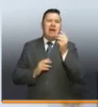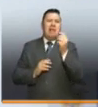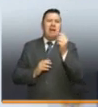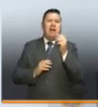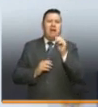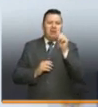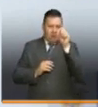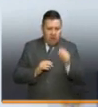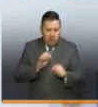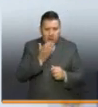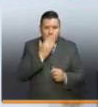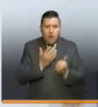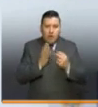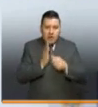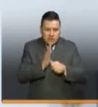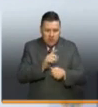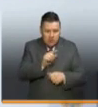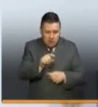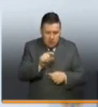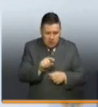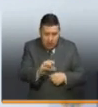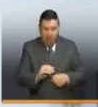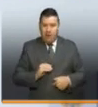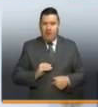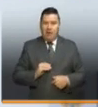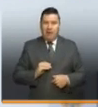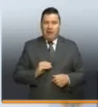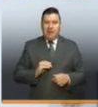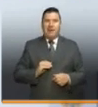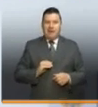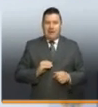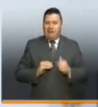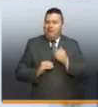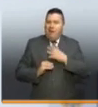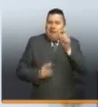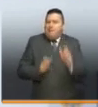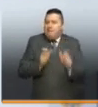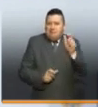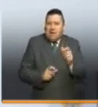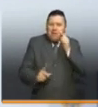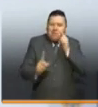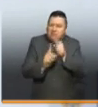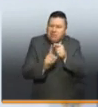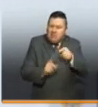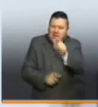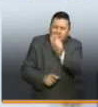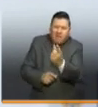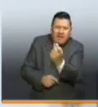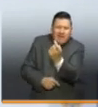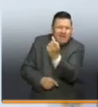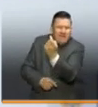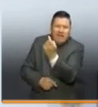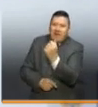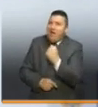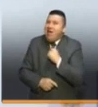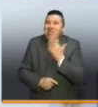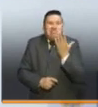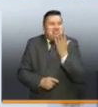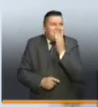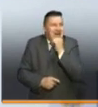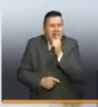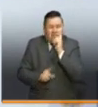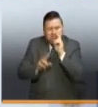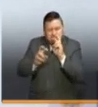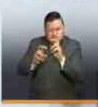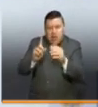móvil ya través de este sistema vamos a poder llegar a toda esa gente que no está bancarizada luego